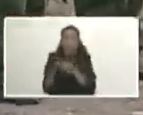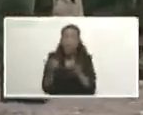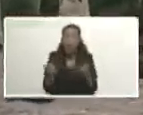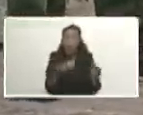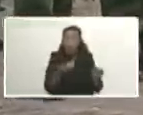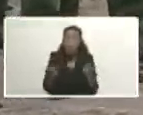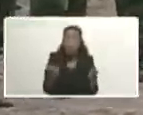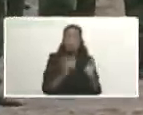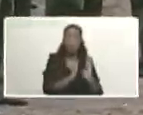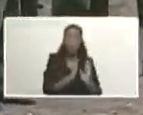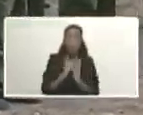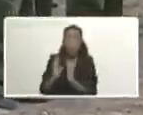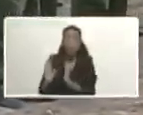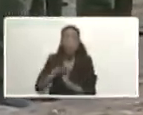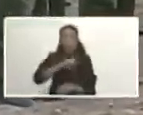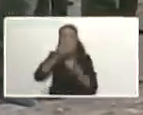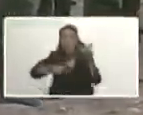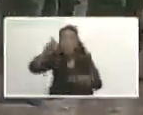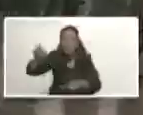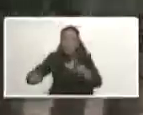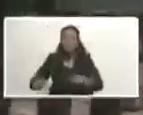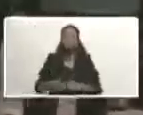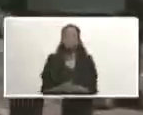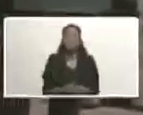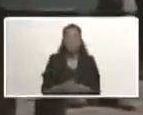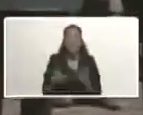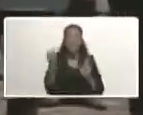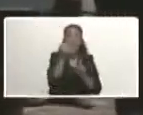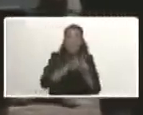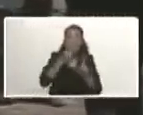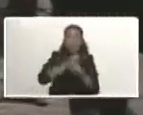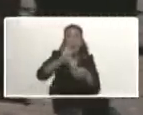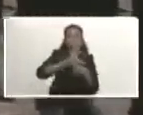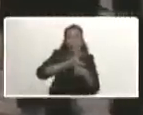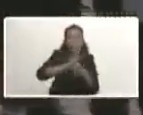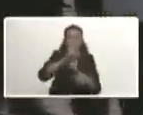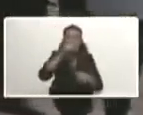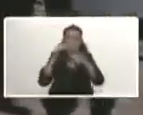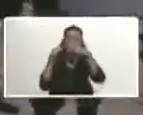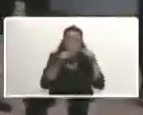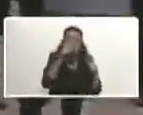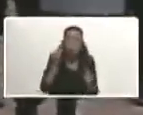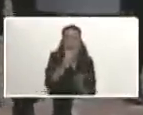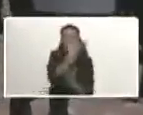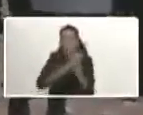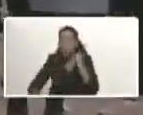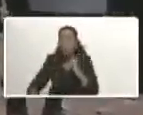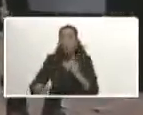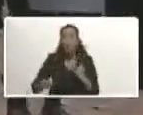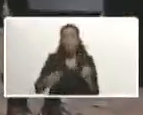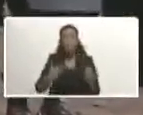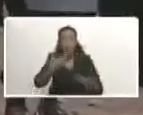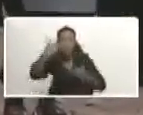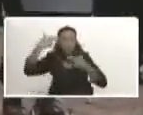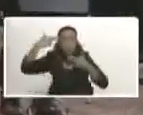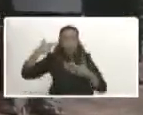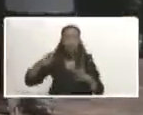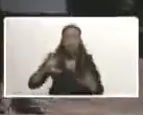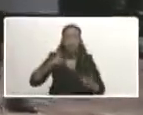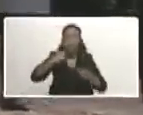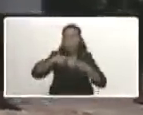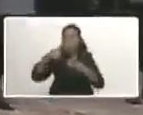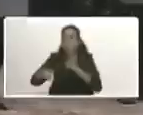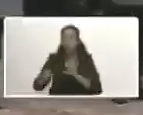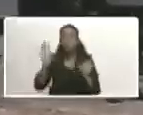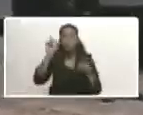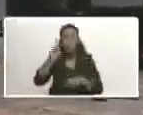y mantenimiento del orden público, en la lucha frontal contra el tráfico ilícito de droga, la extorsión, el secuestro,